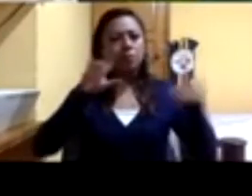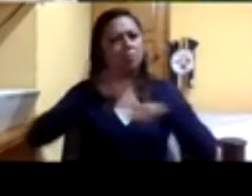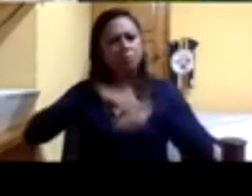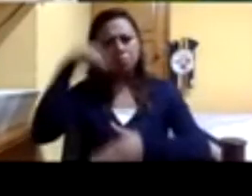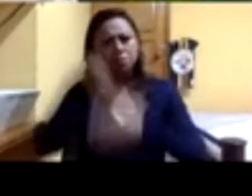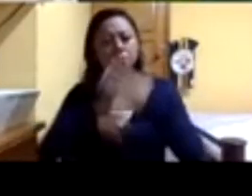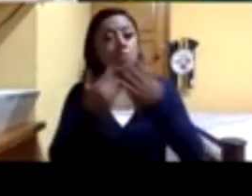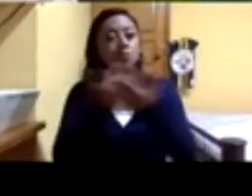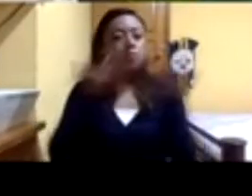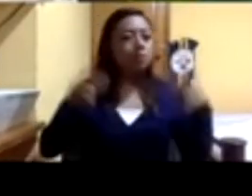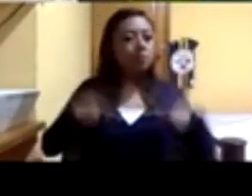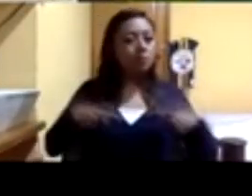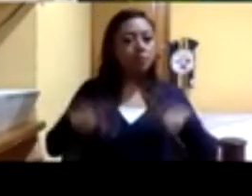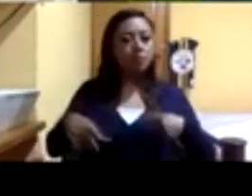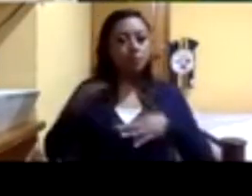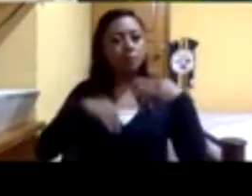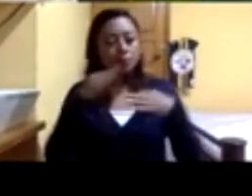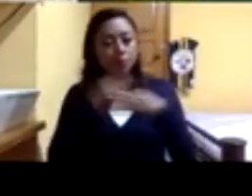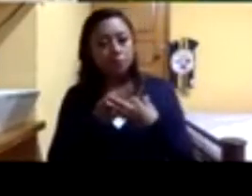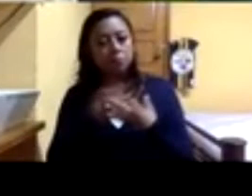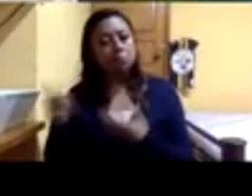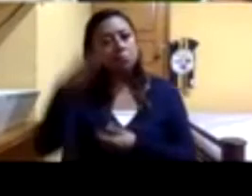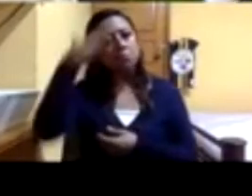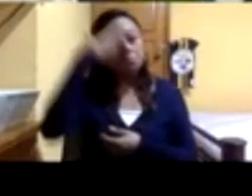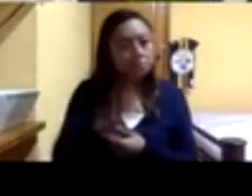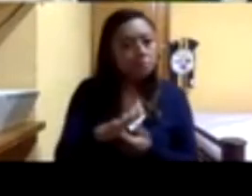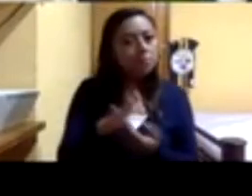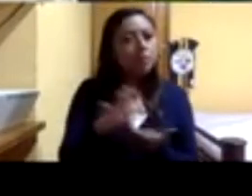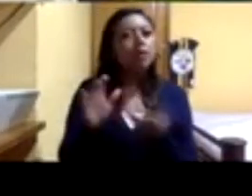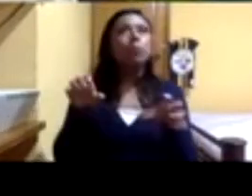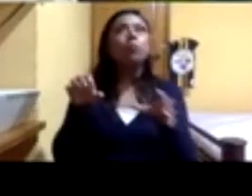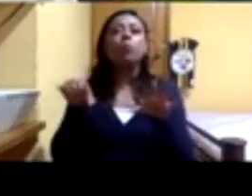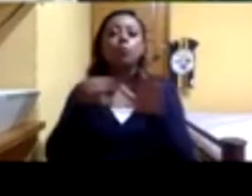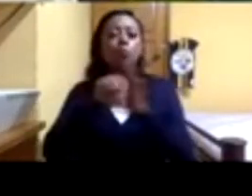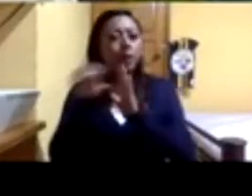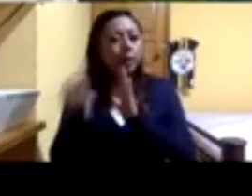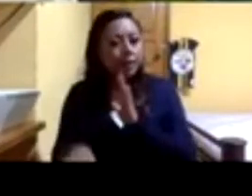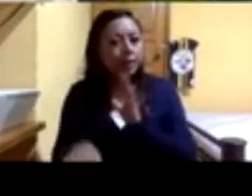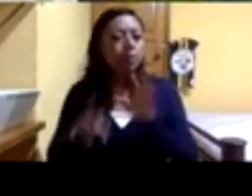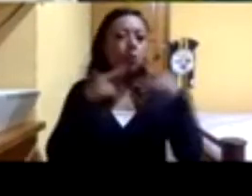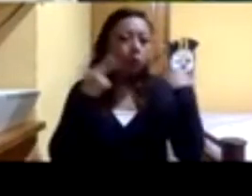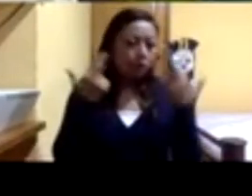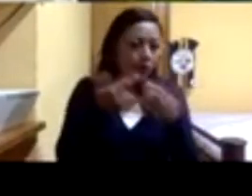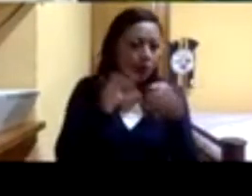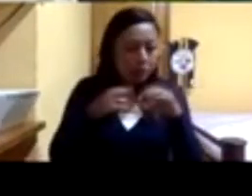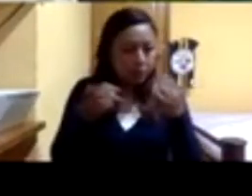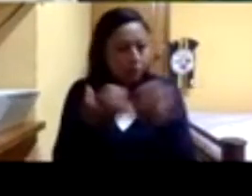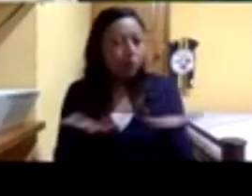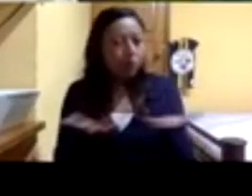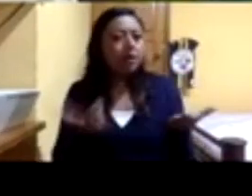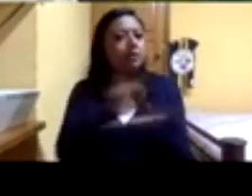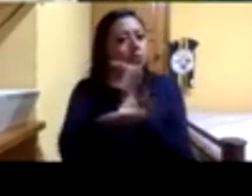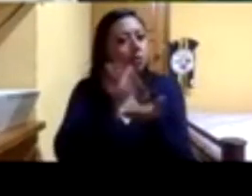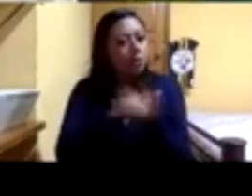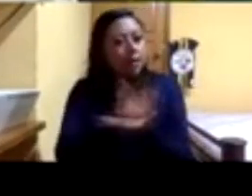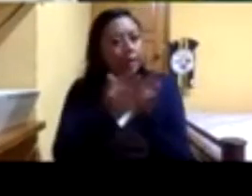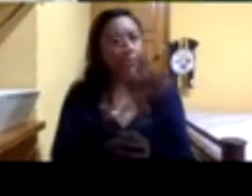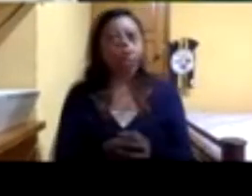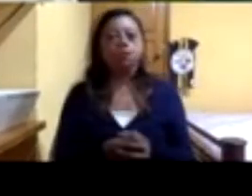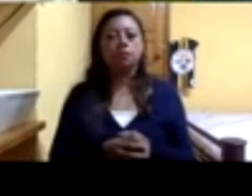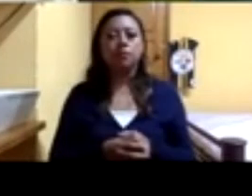se dictamina una ley, cómo se sesiona, cómo acordamos. Esta nueva forma de parlamento es un camino